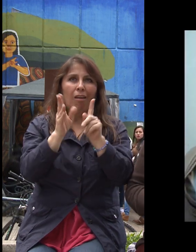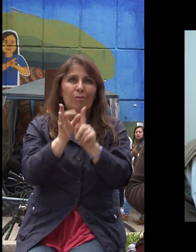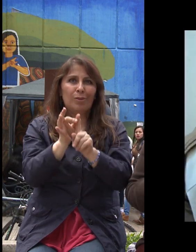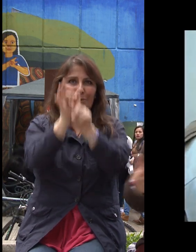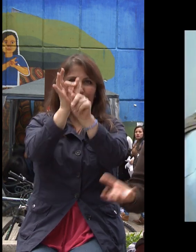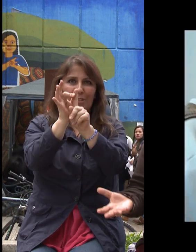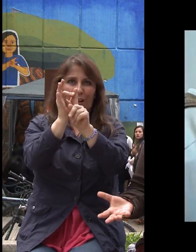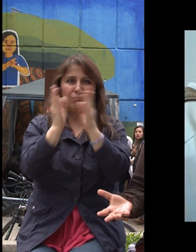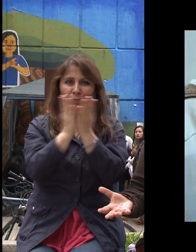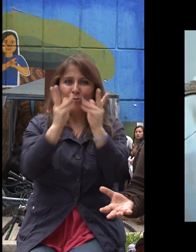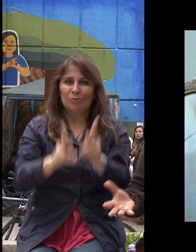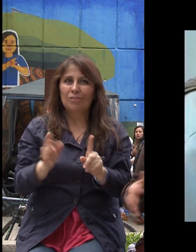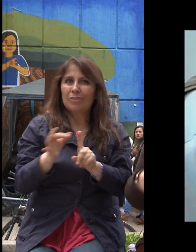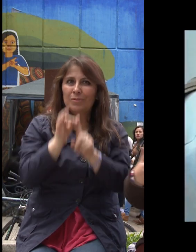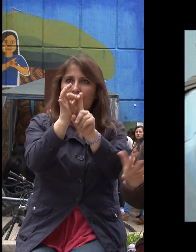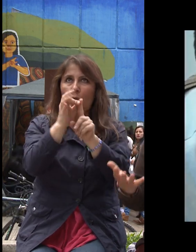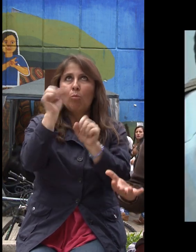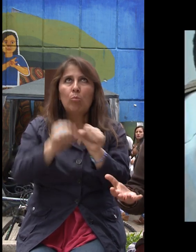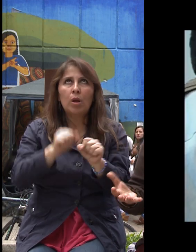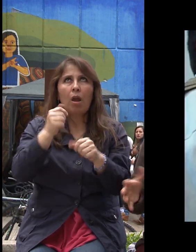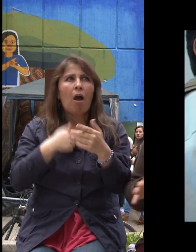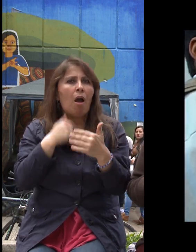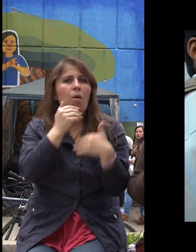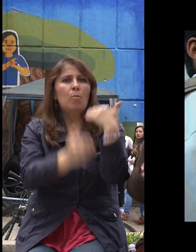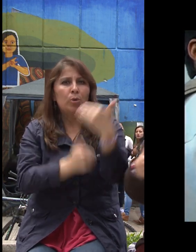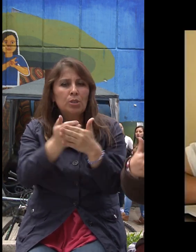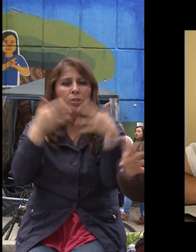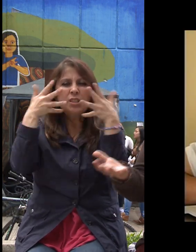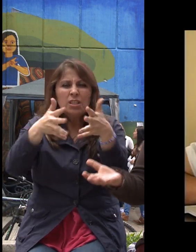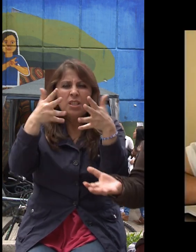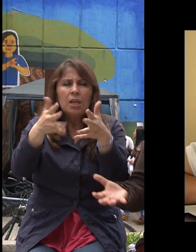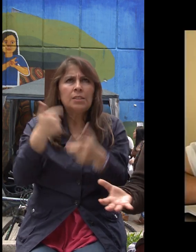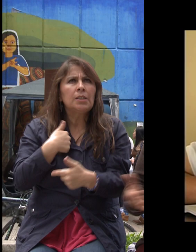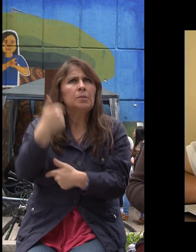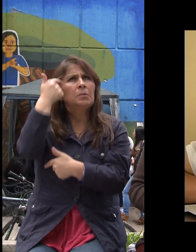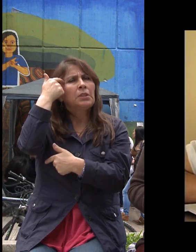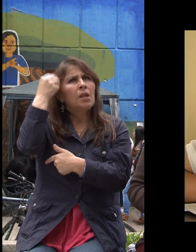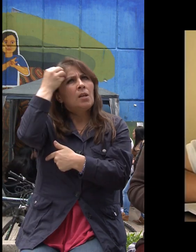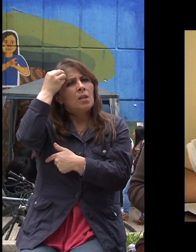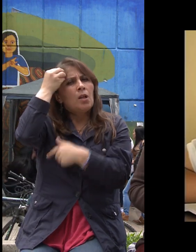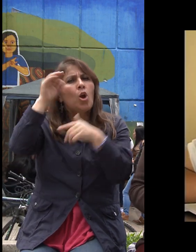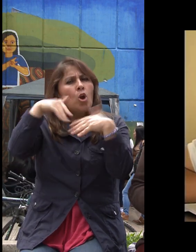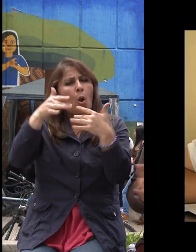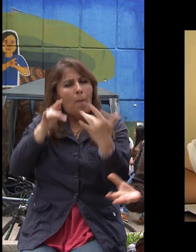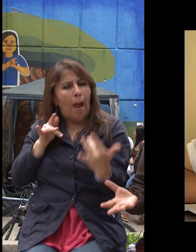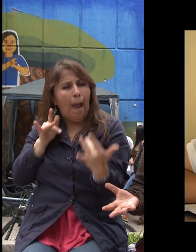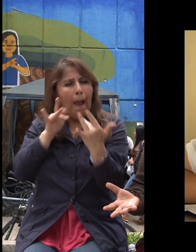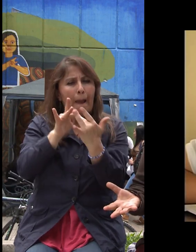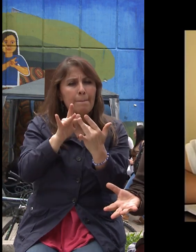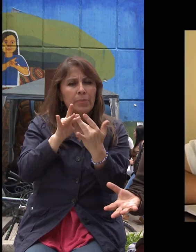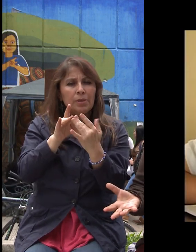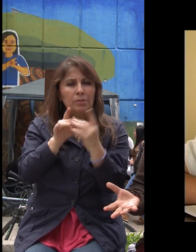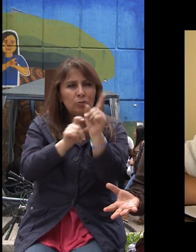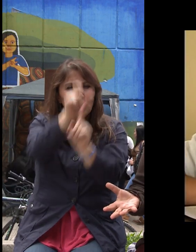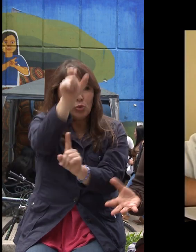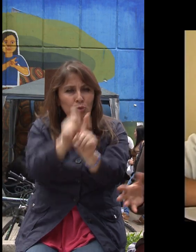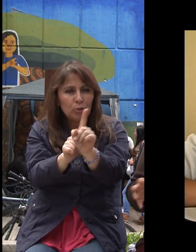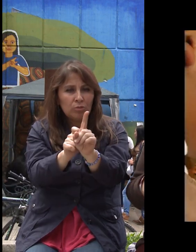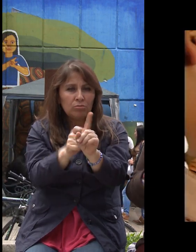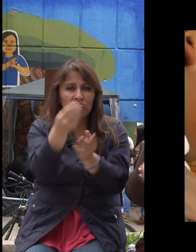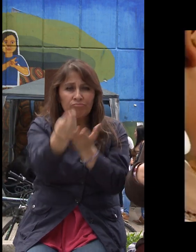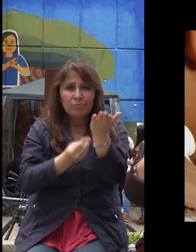aula haciendo procesos de enseñanza, pensándose en cómo llegar a los sujetos que tienen unas condiciones